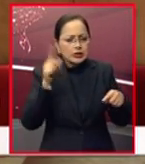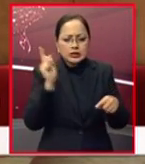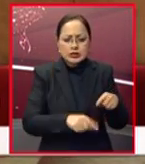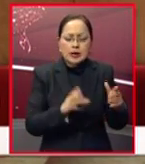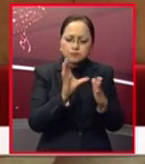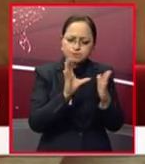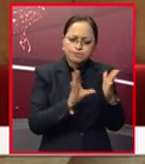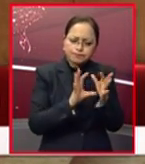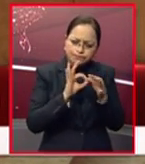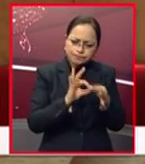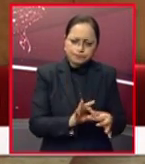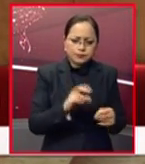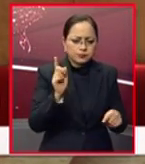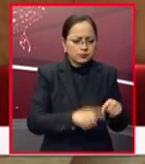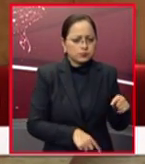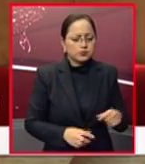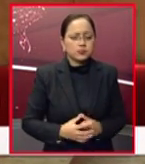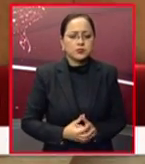la Carta Magna.